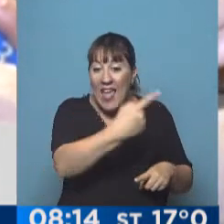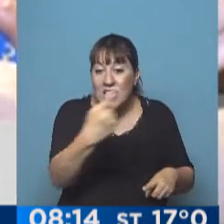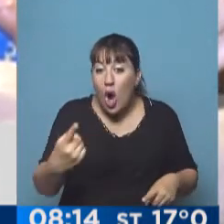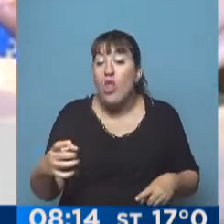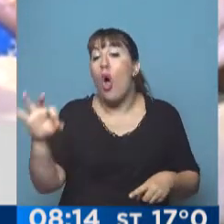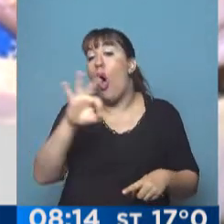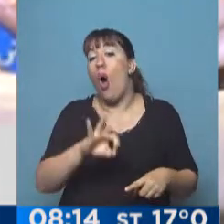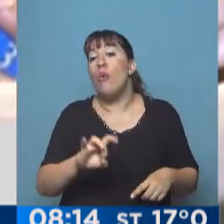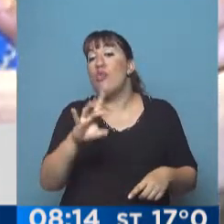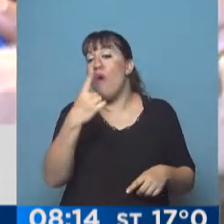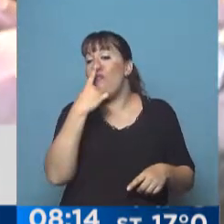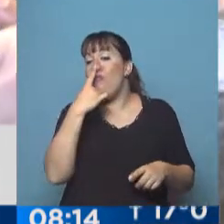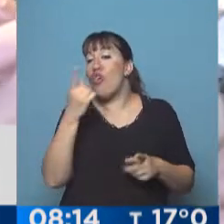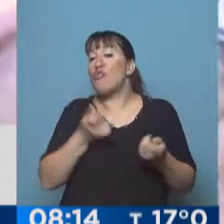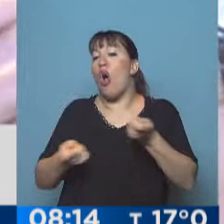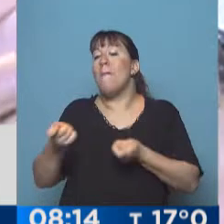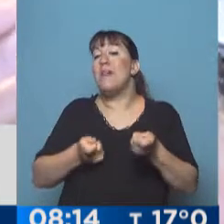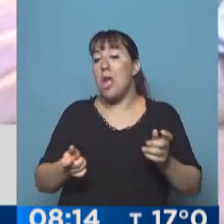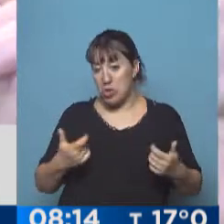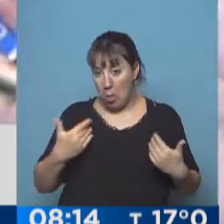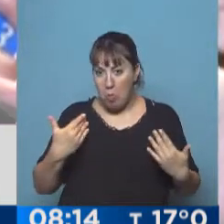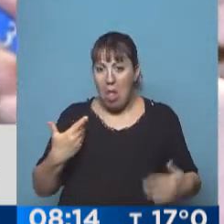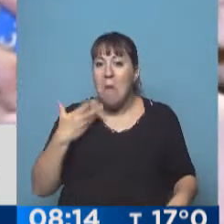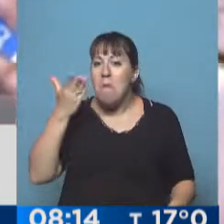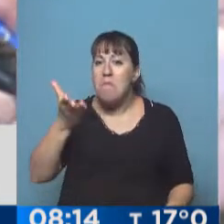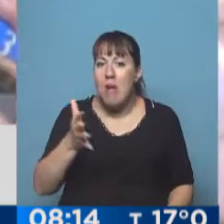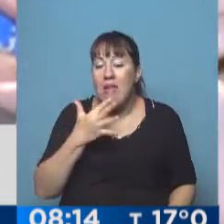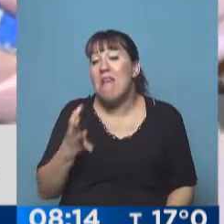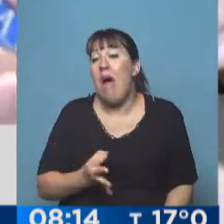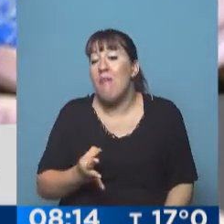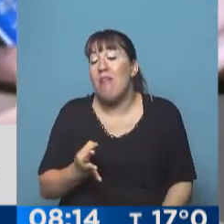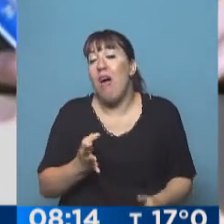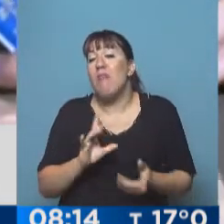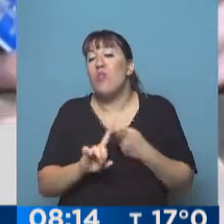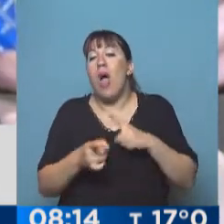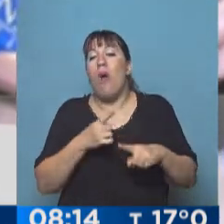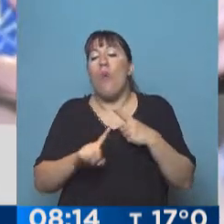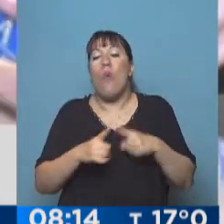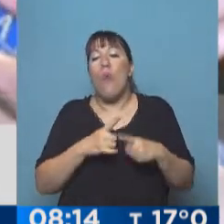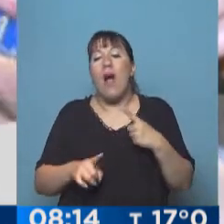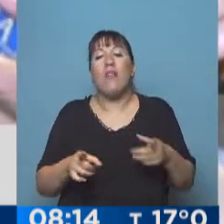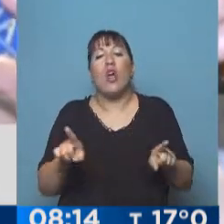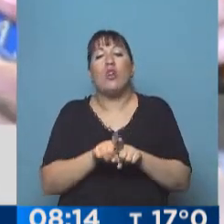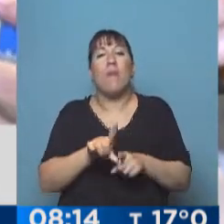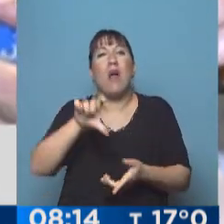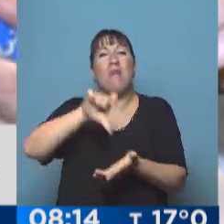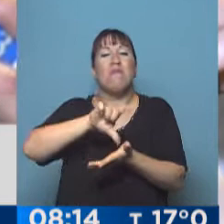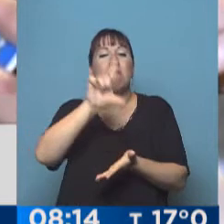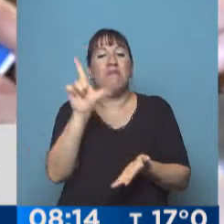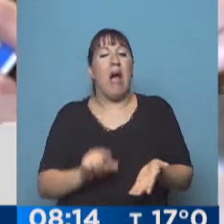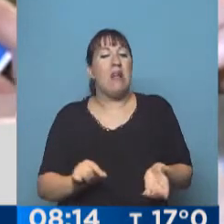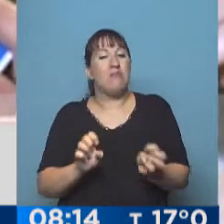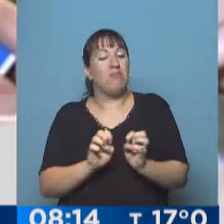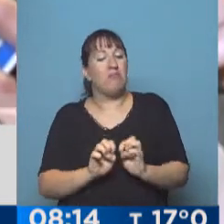comercial yo lo puedo solicitar conforme al acuerdo que esté la verdad que es un acuerdo que deja al país en pésimas condiciones